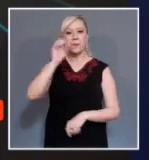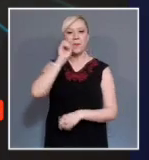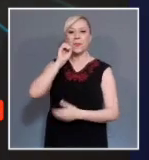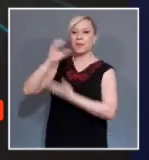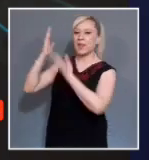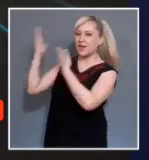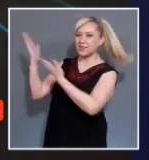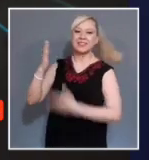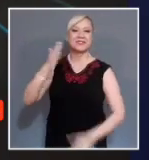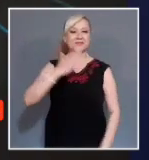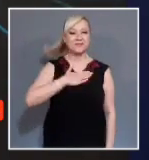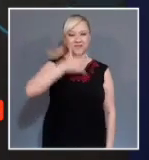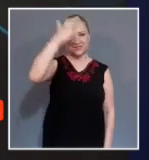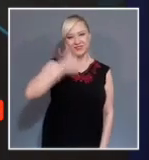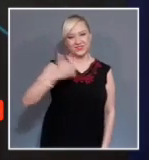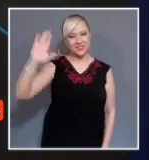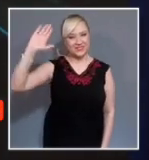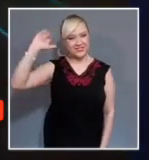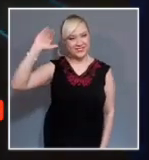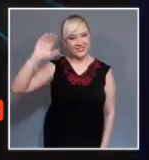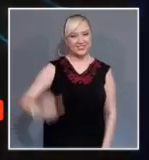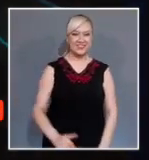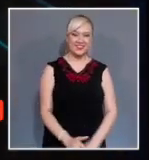muy buenas noches